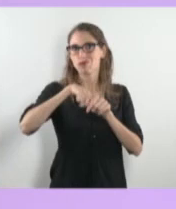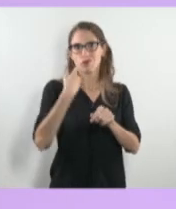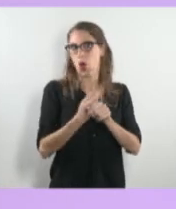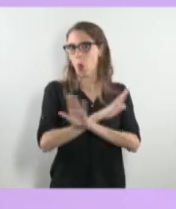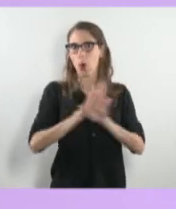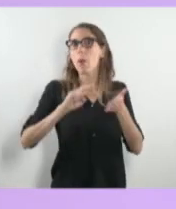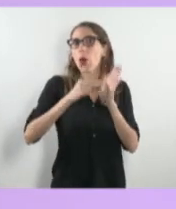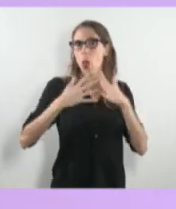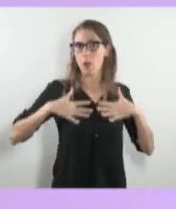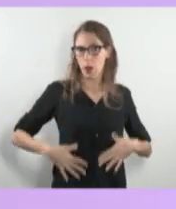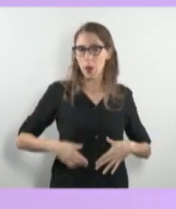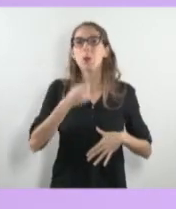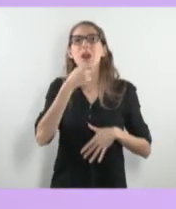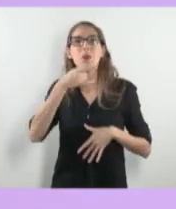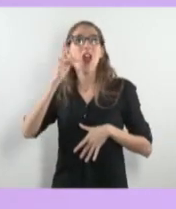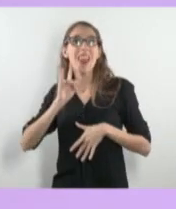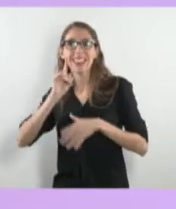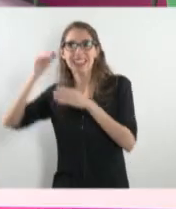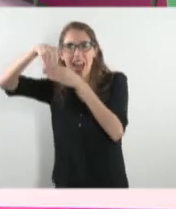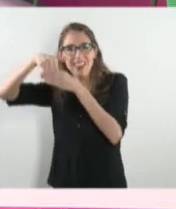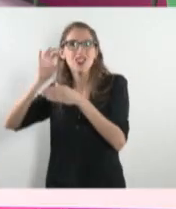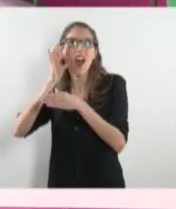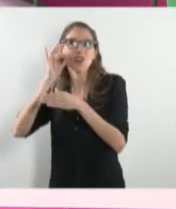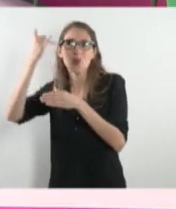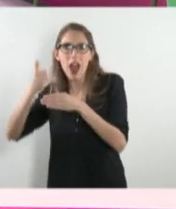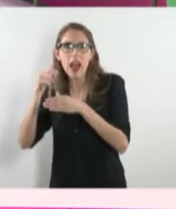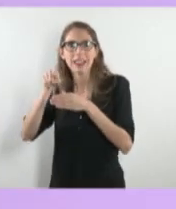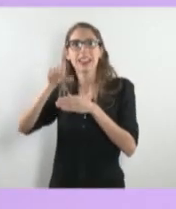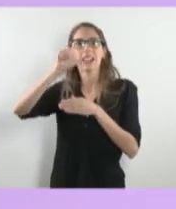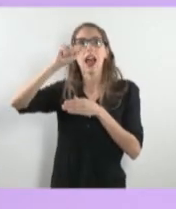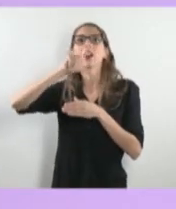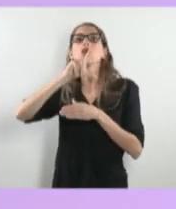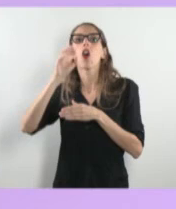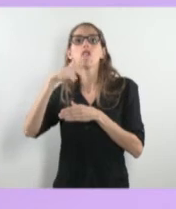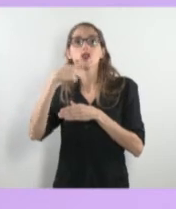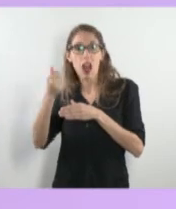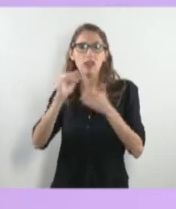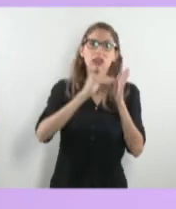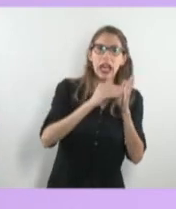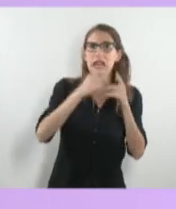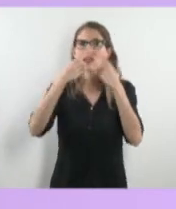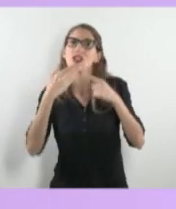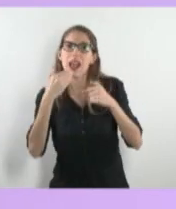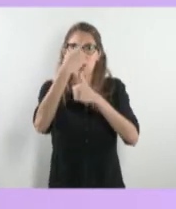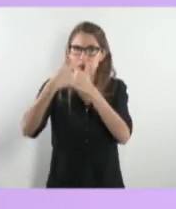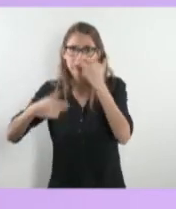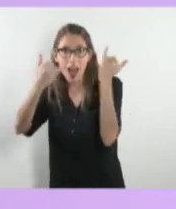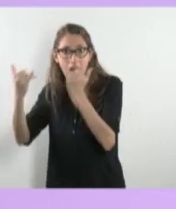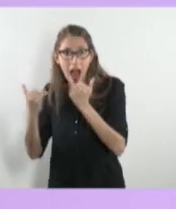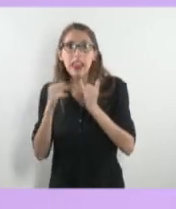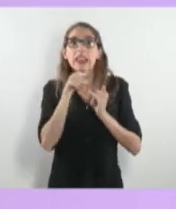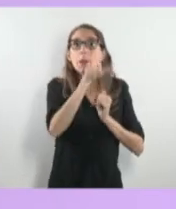el azúcar de la leche, ¿no? Y que va a estar en todos los lácteos. Son personas que por ahí no producen las cantidades necesarias de esta